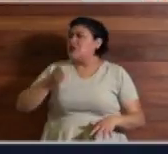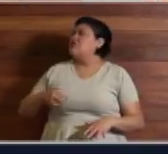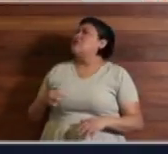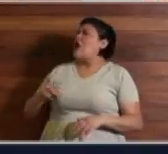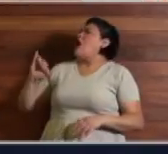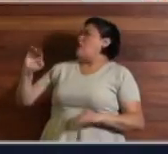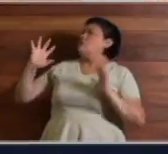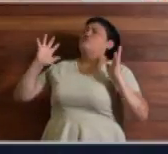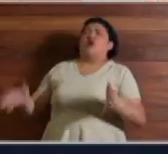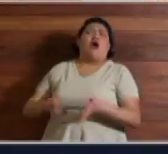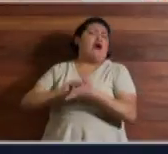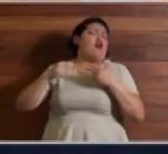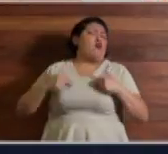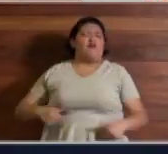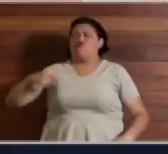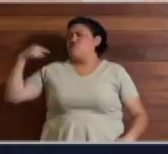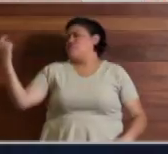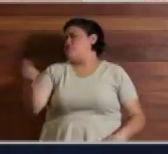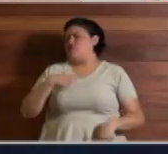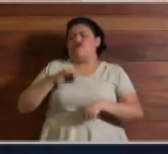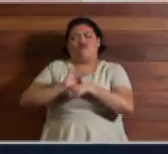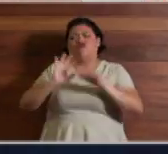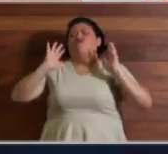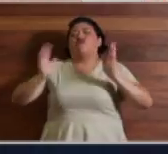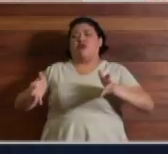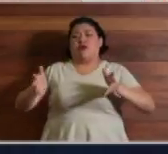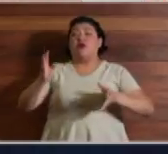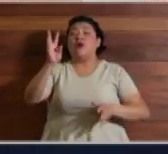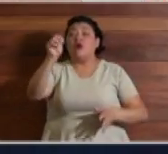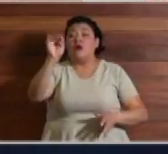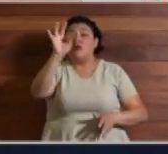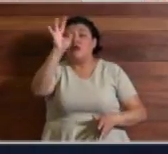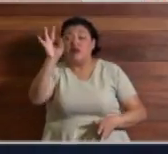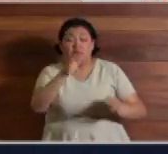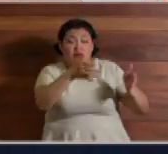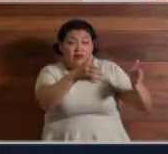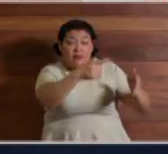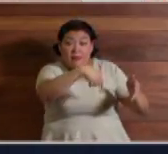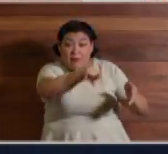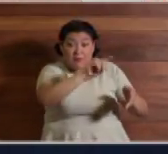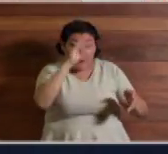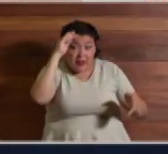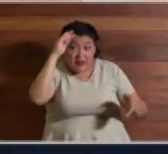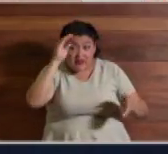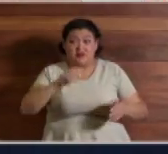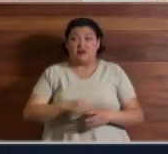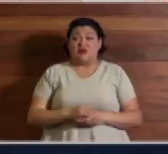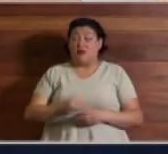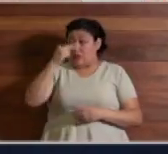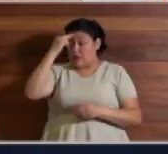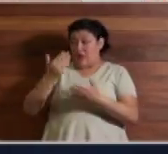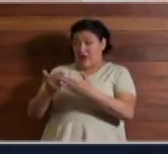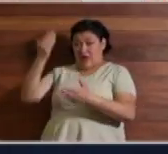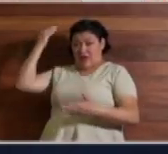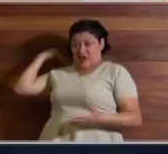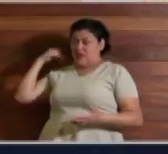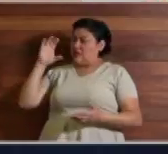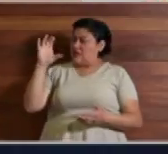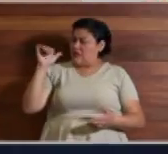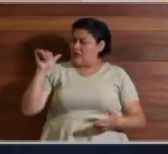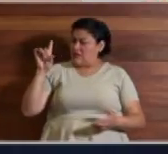2011, pese a las décadas de trabajo de la CNDH, y del su primer presidente, el doctor Jorge